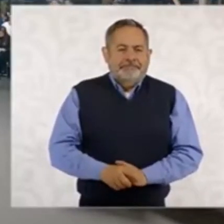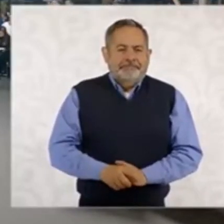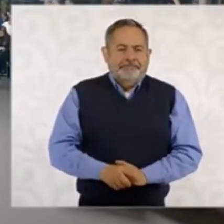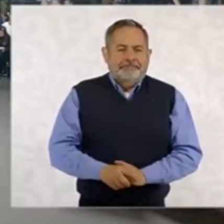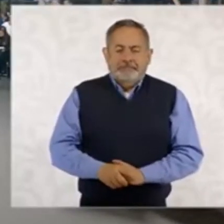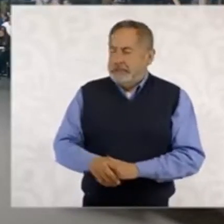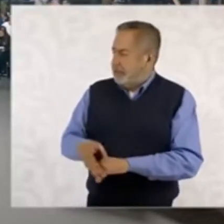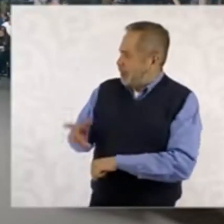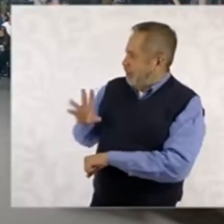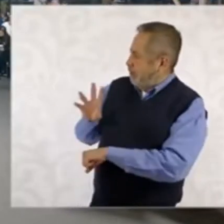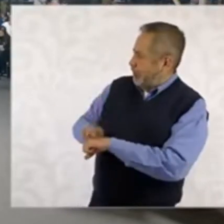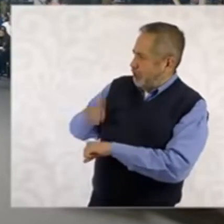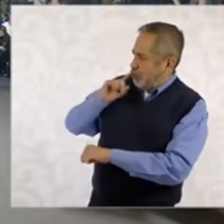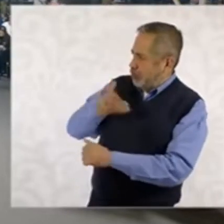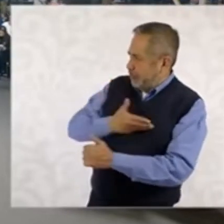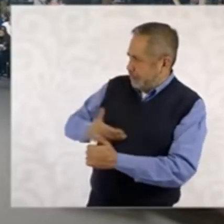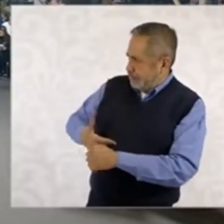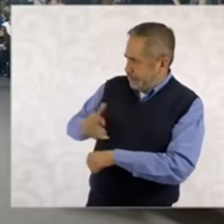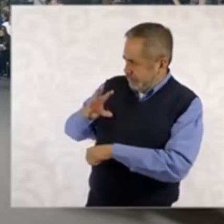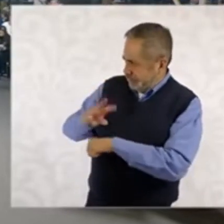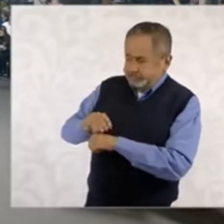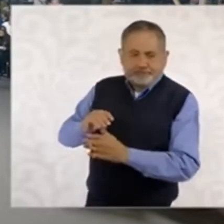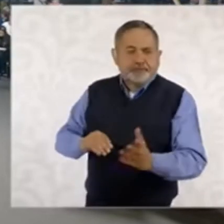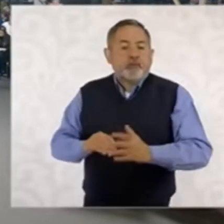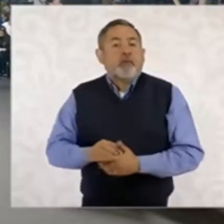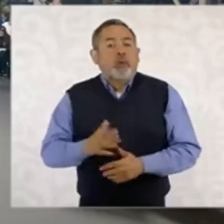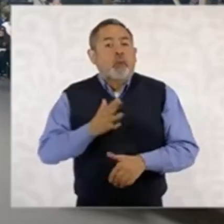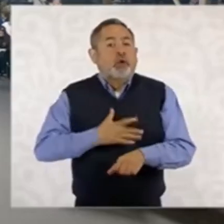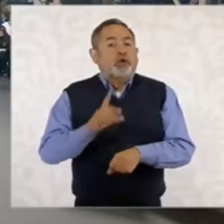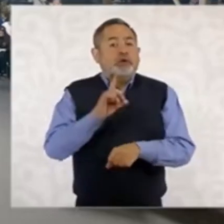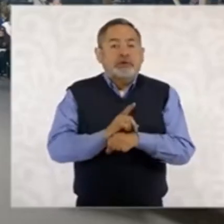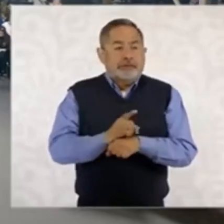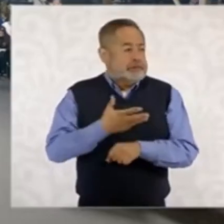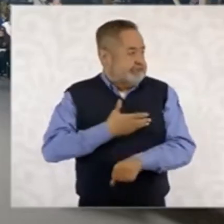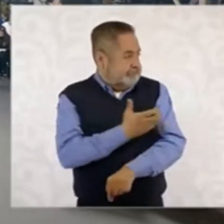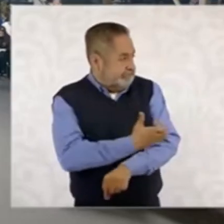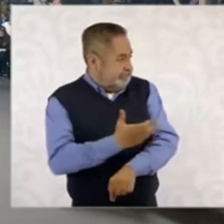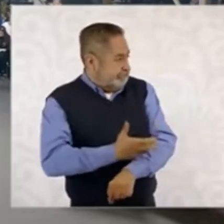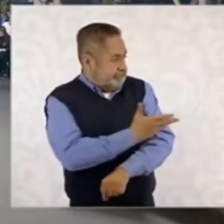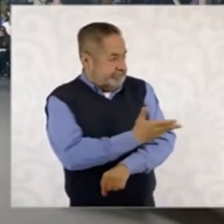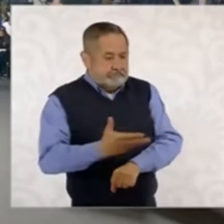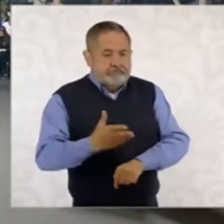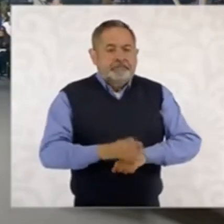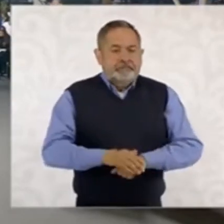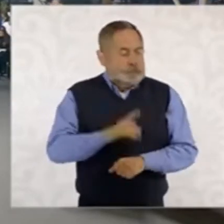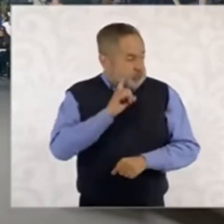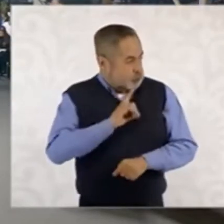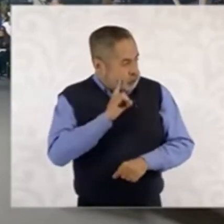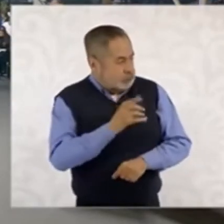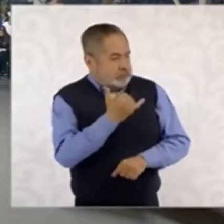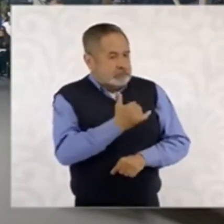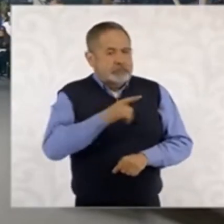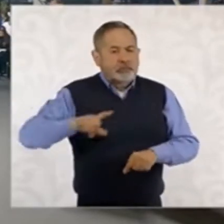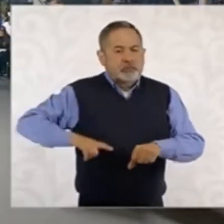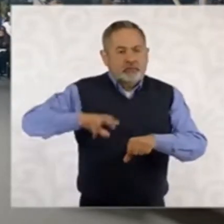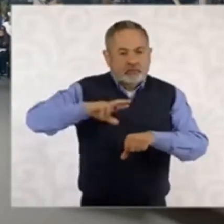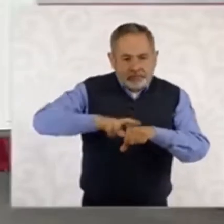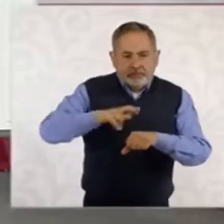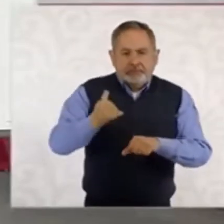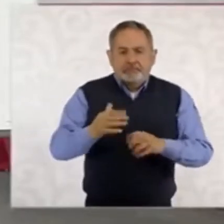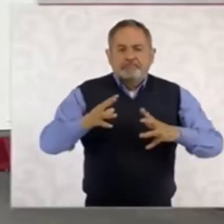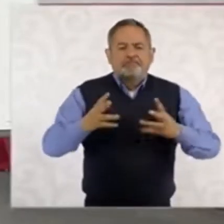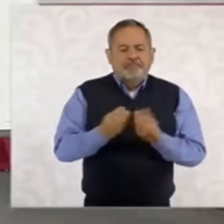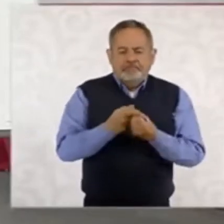Con su permiso, Presidenta, muy buenos días a mis compañera y gobernador y compañeros